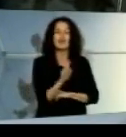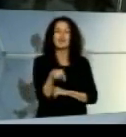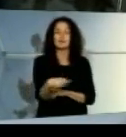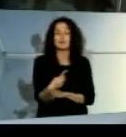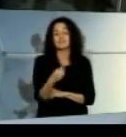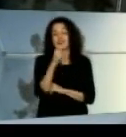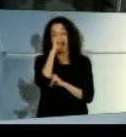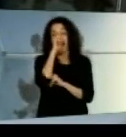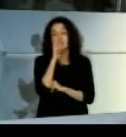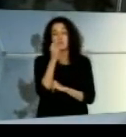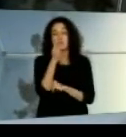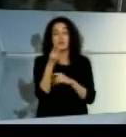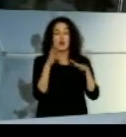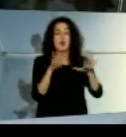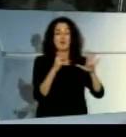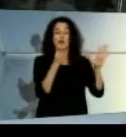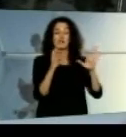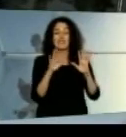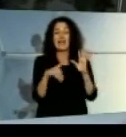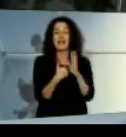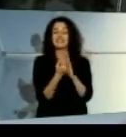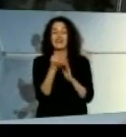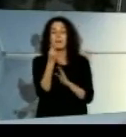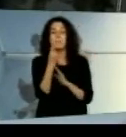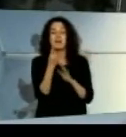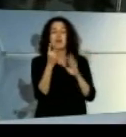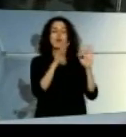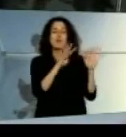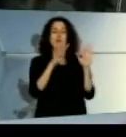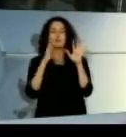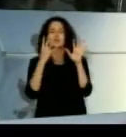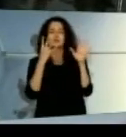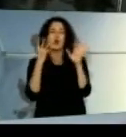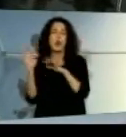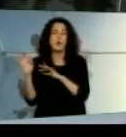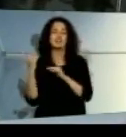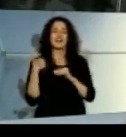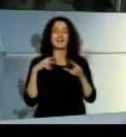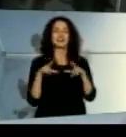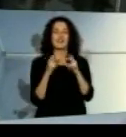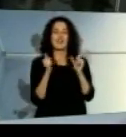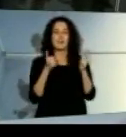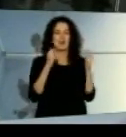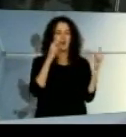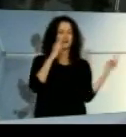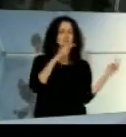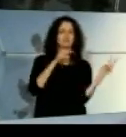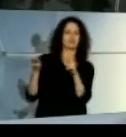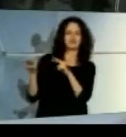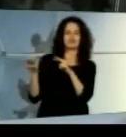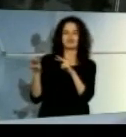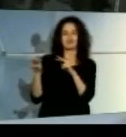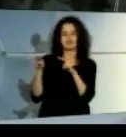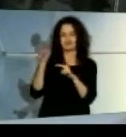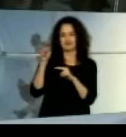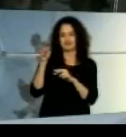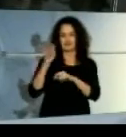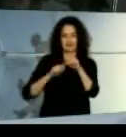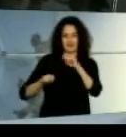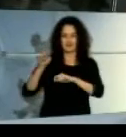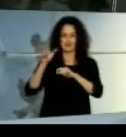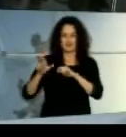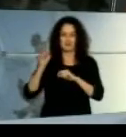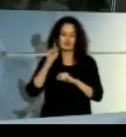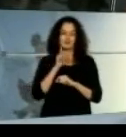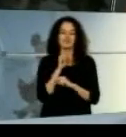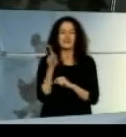de 1980 hasta el 90 se hacen visibles a la sociedad. Y yo creo que son muy loables, es decir, ellos hacen un gran proceso por estar